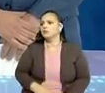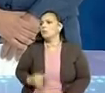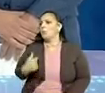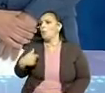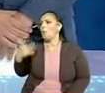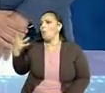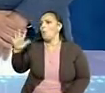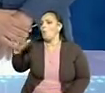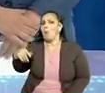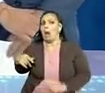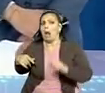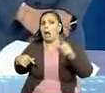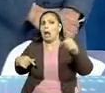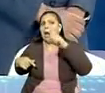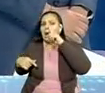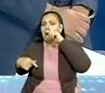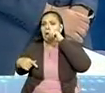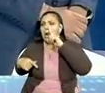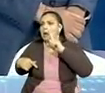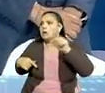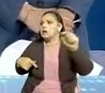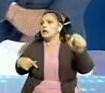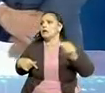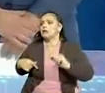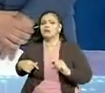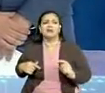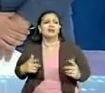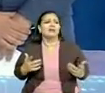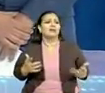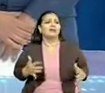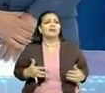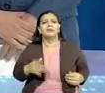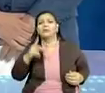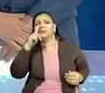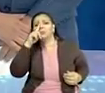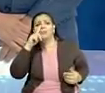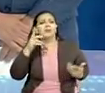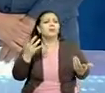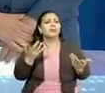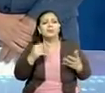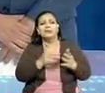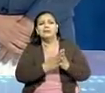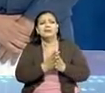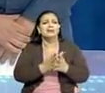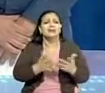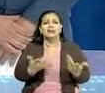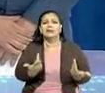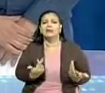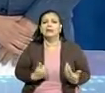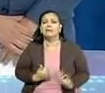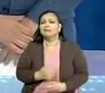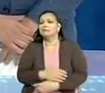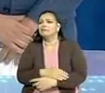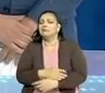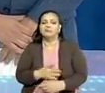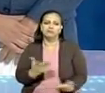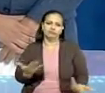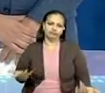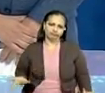ahí. Por ahí, cierto. Y ya. Así que bueno, caminando dijo Tres Patines, hoy día vamos a hacer un trabajo al respecto del